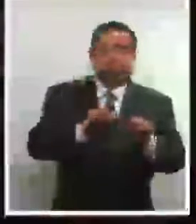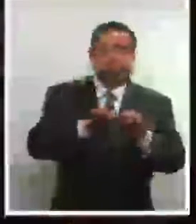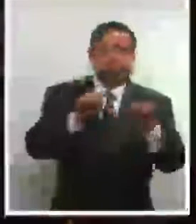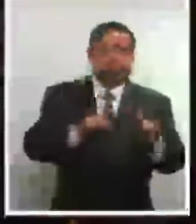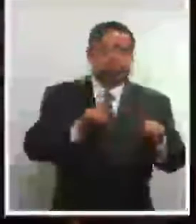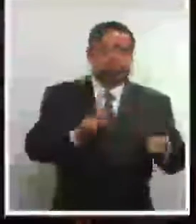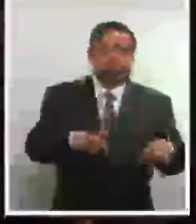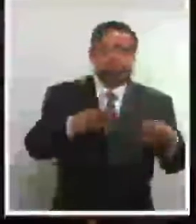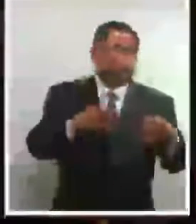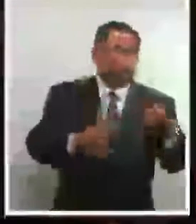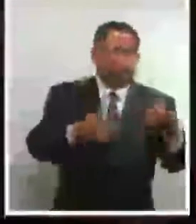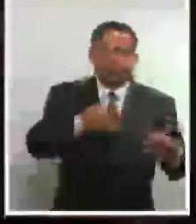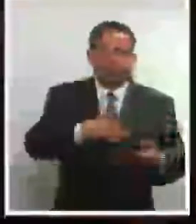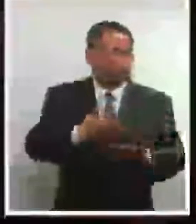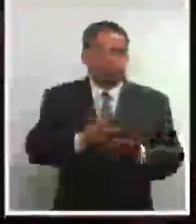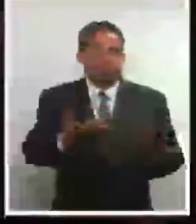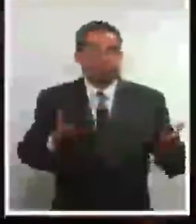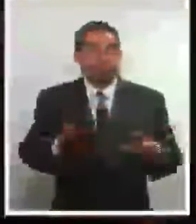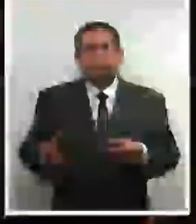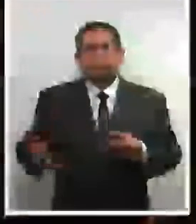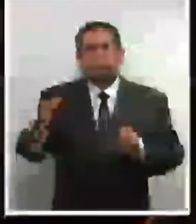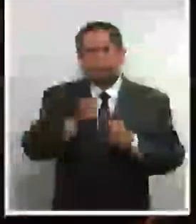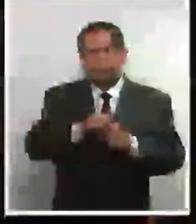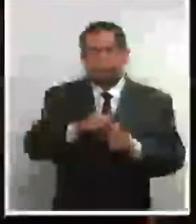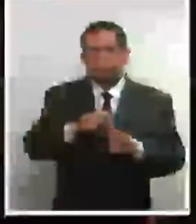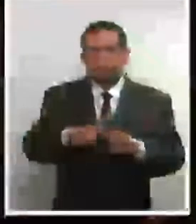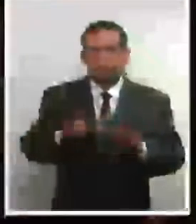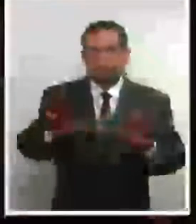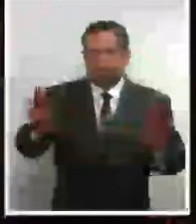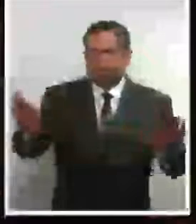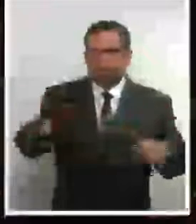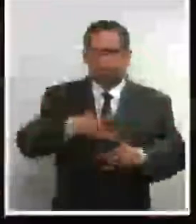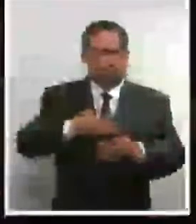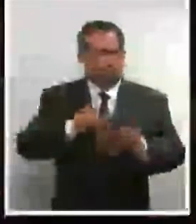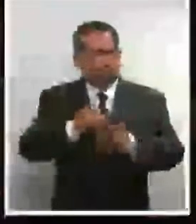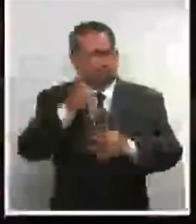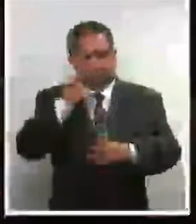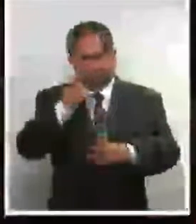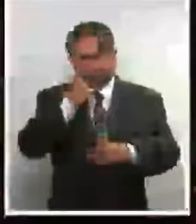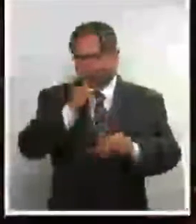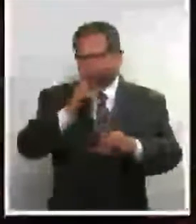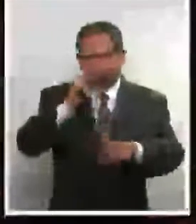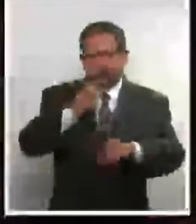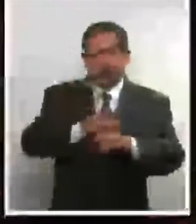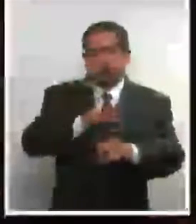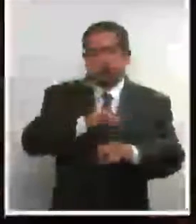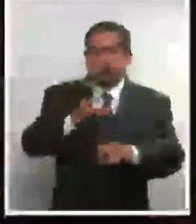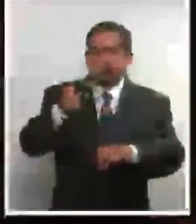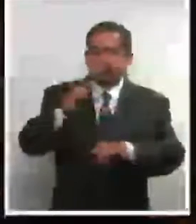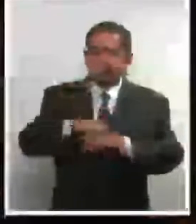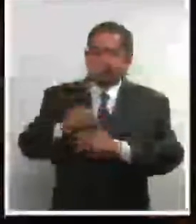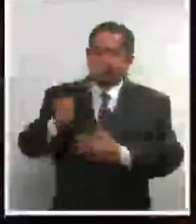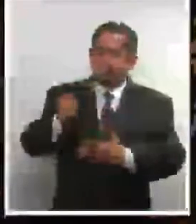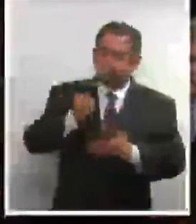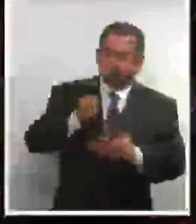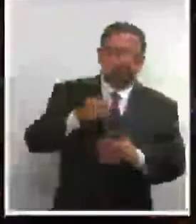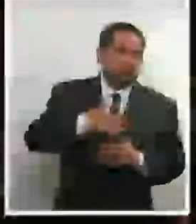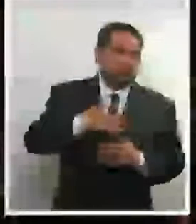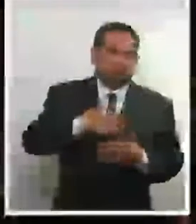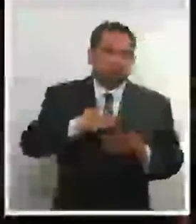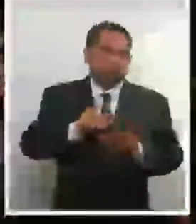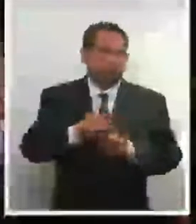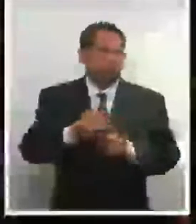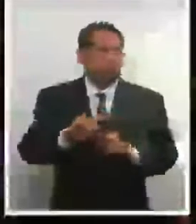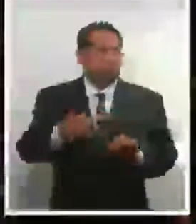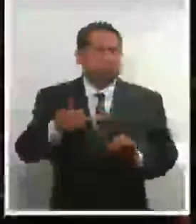impartición de justicia, dotado de plena autonomía jurisdiccional, administrativa, presupuestaria, para